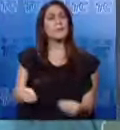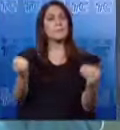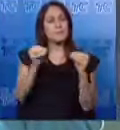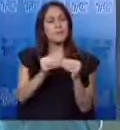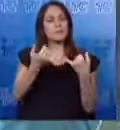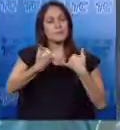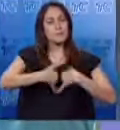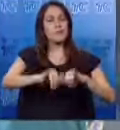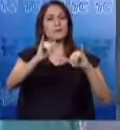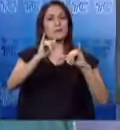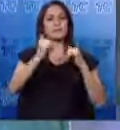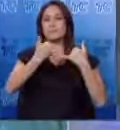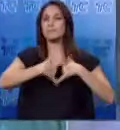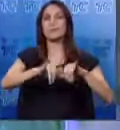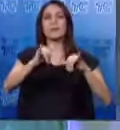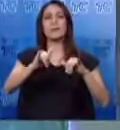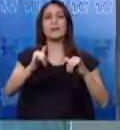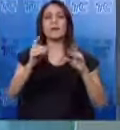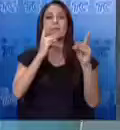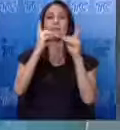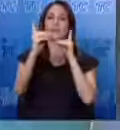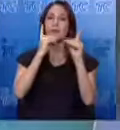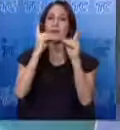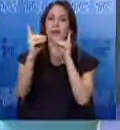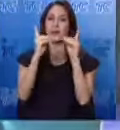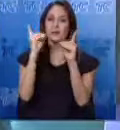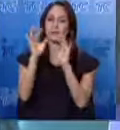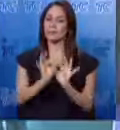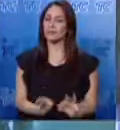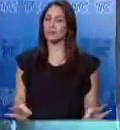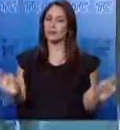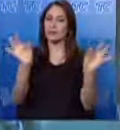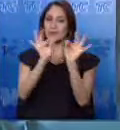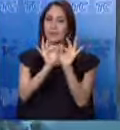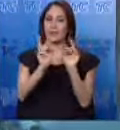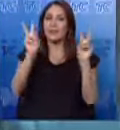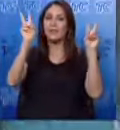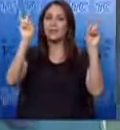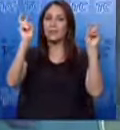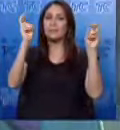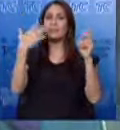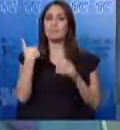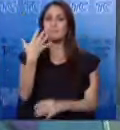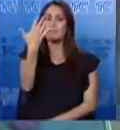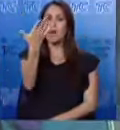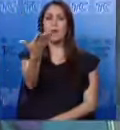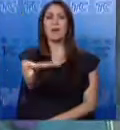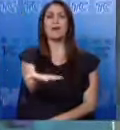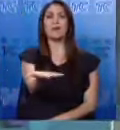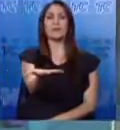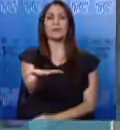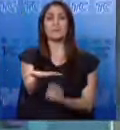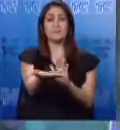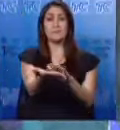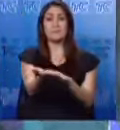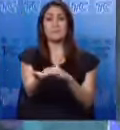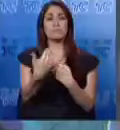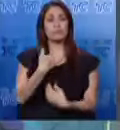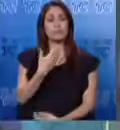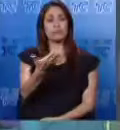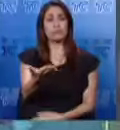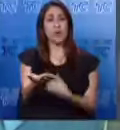estilo. El estilo del diálogo, el estilo de la mano extendida, de la mano